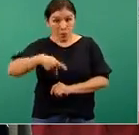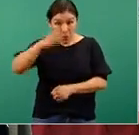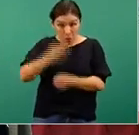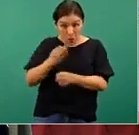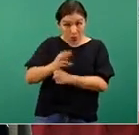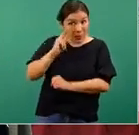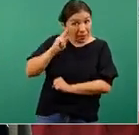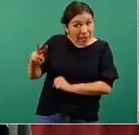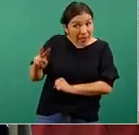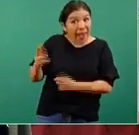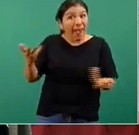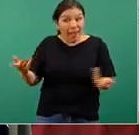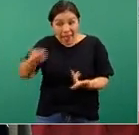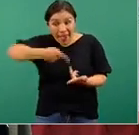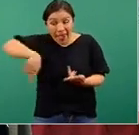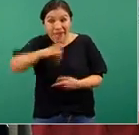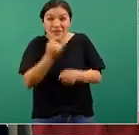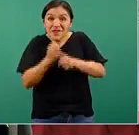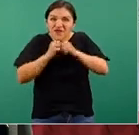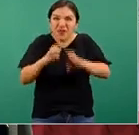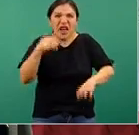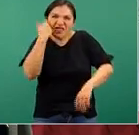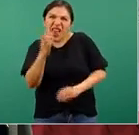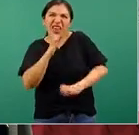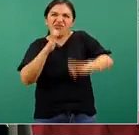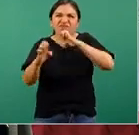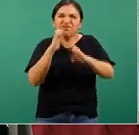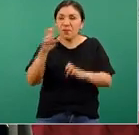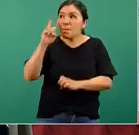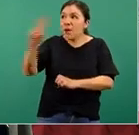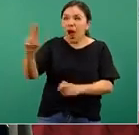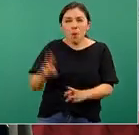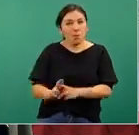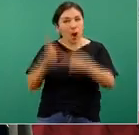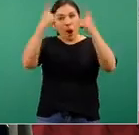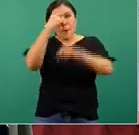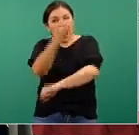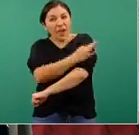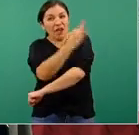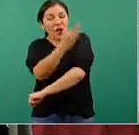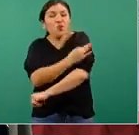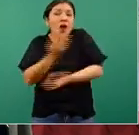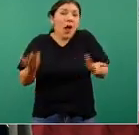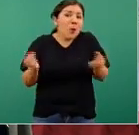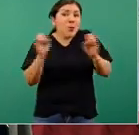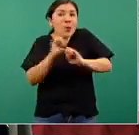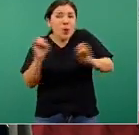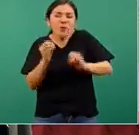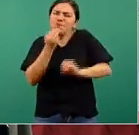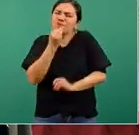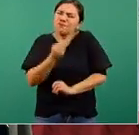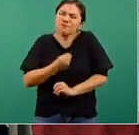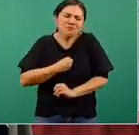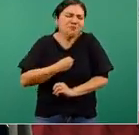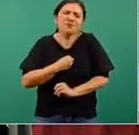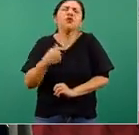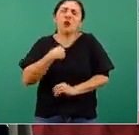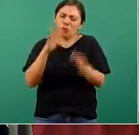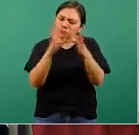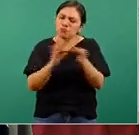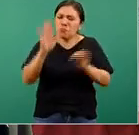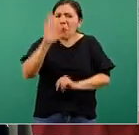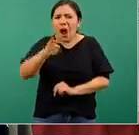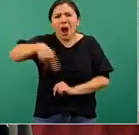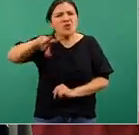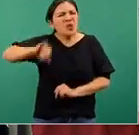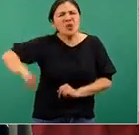medios de información hoy estén interesados por poner la cifra récord de vacunación. Pero se los comentamos, no lo preguntan, parecen no estar